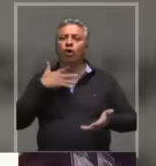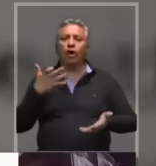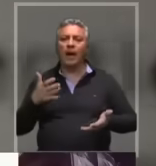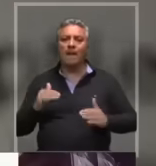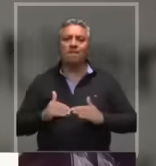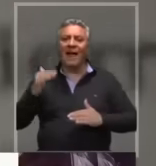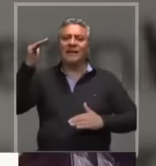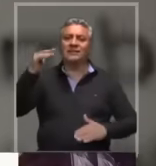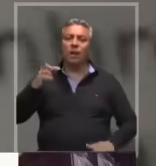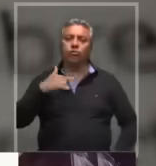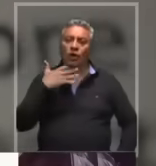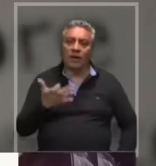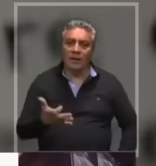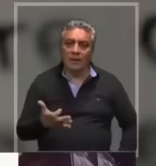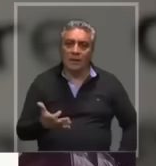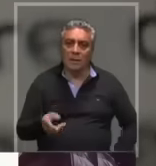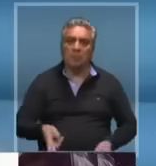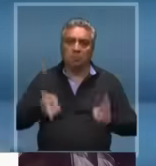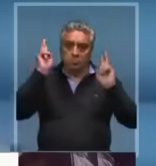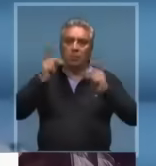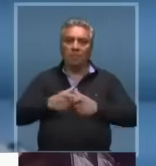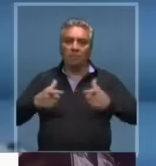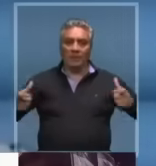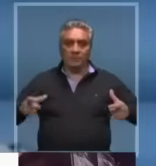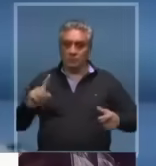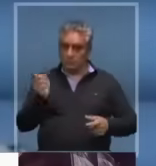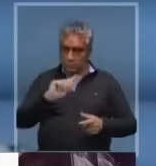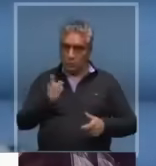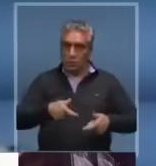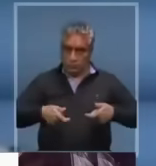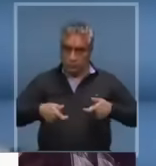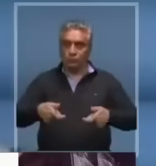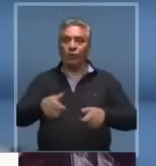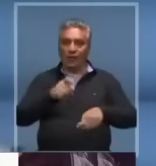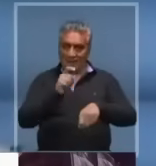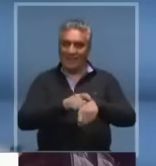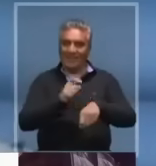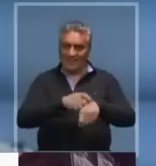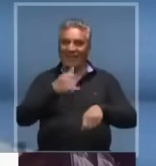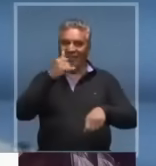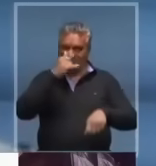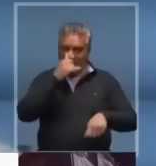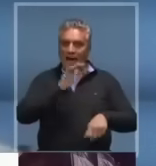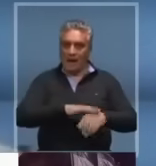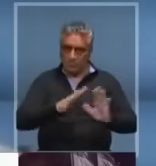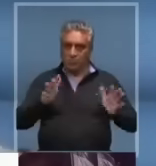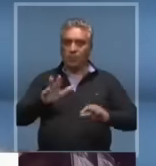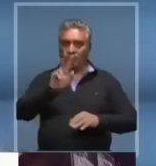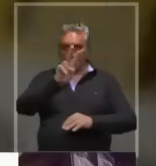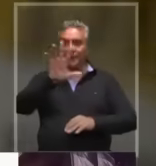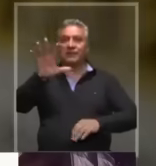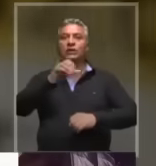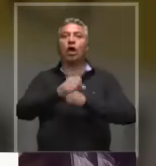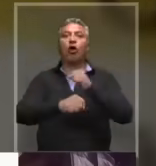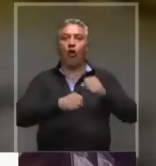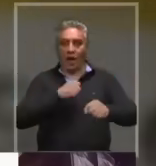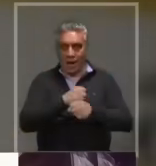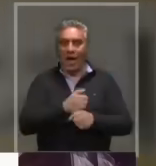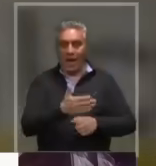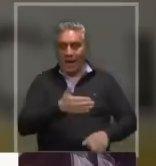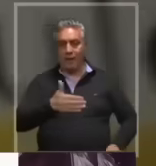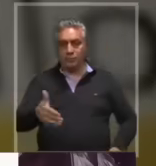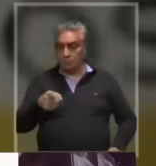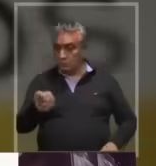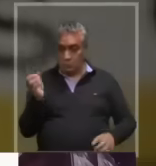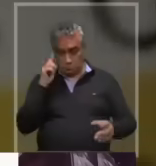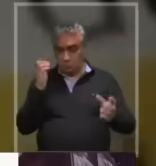diseños de evacuación de aguas lluvias deben hacerse con un periodo de retorno mucho más largo, unos 25 años por lo menos. Y aquí el diseño se hizo